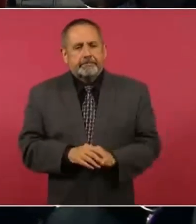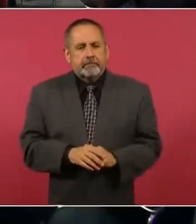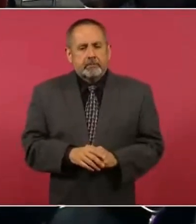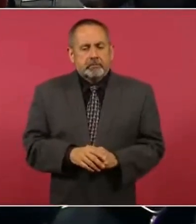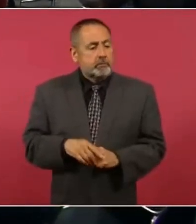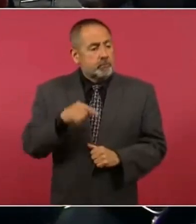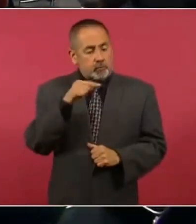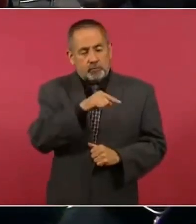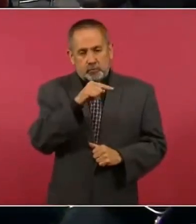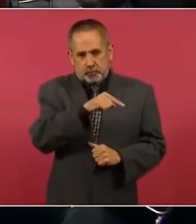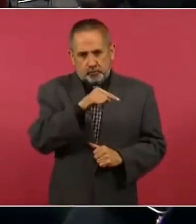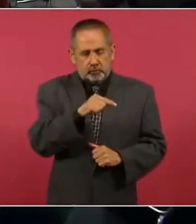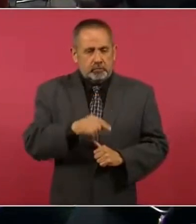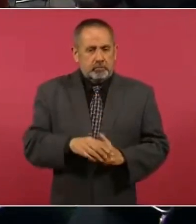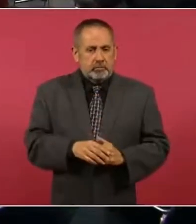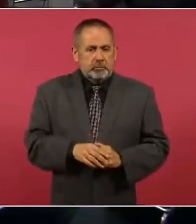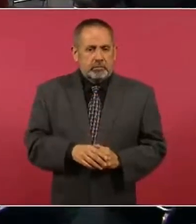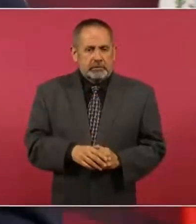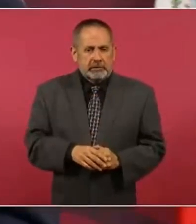tú eres